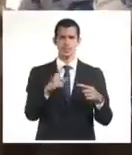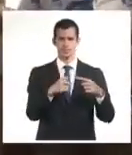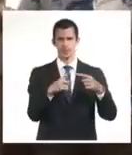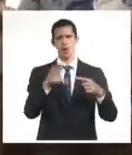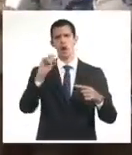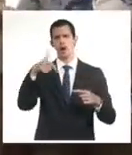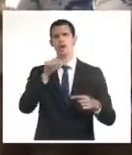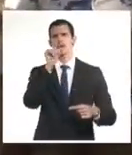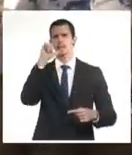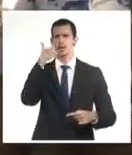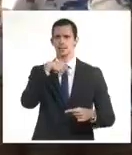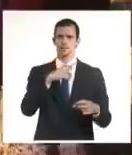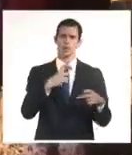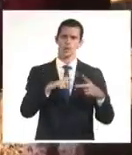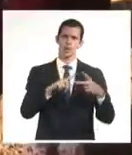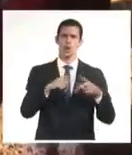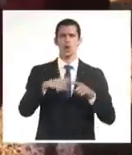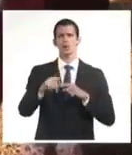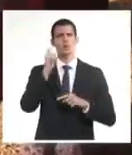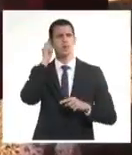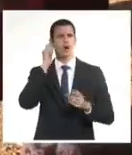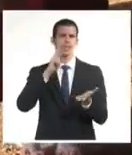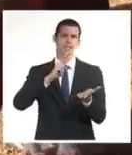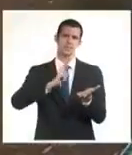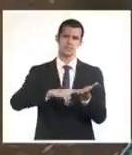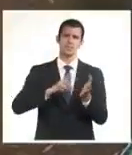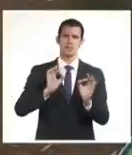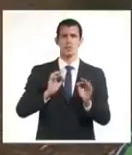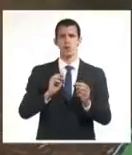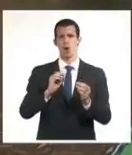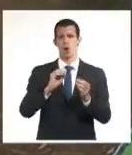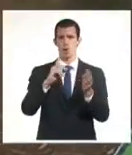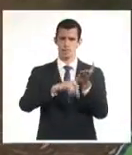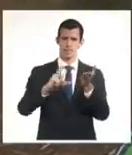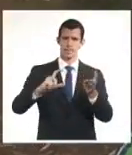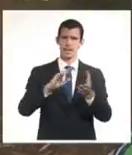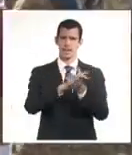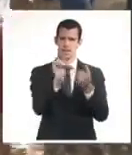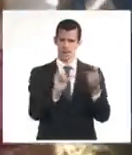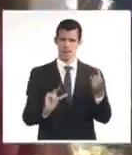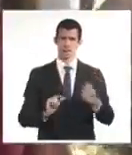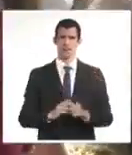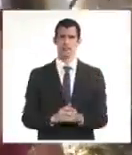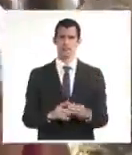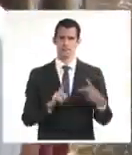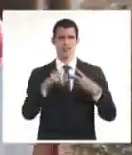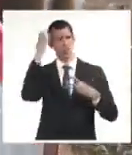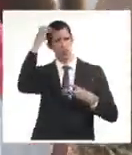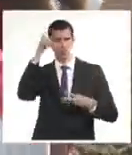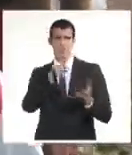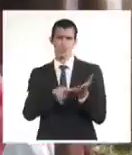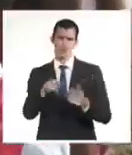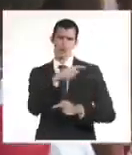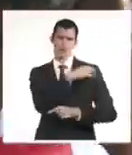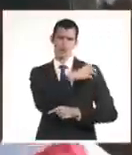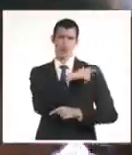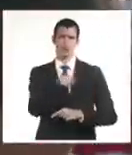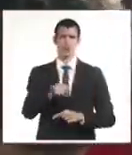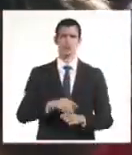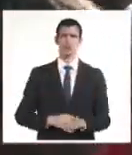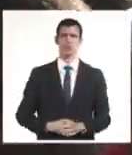Ojeda, la primera secretaria del partido en Mayabeque, Yuniaski Crespo, y la gobernadora Tamara Valido Benítez.